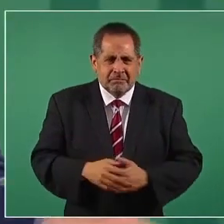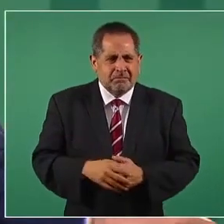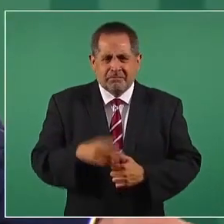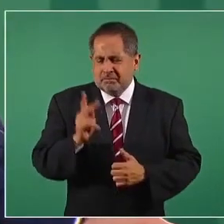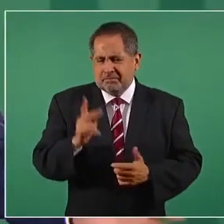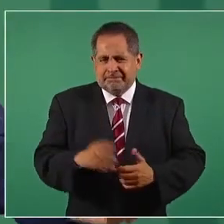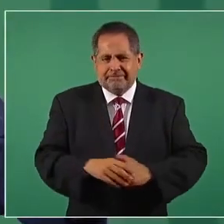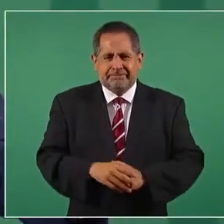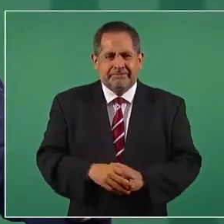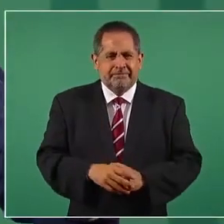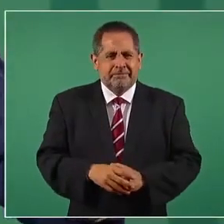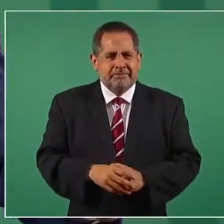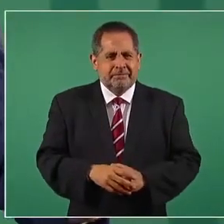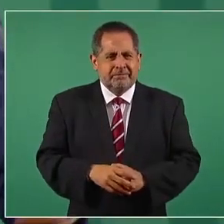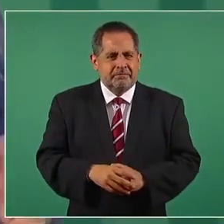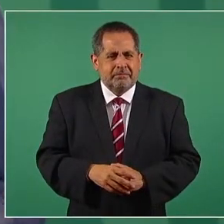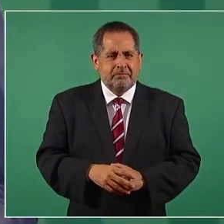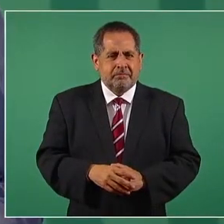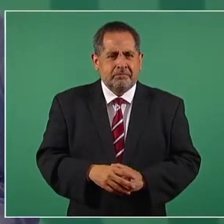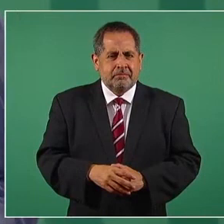Pero